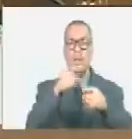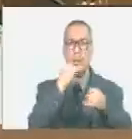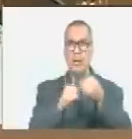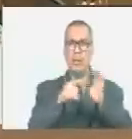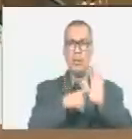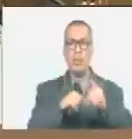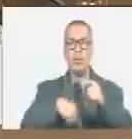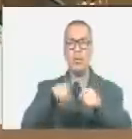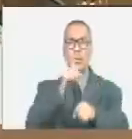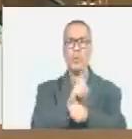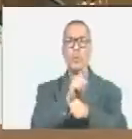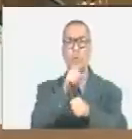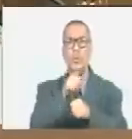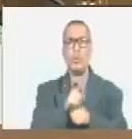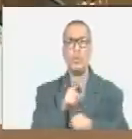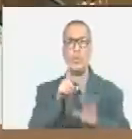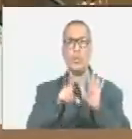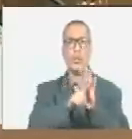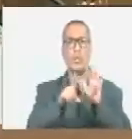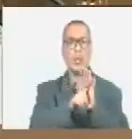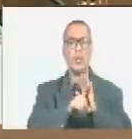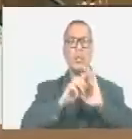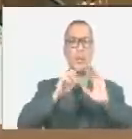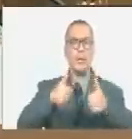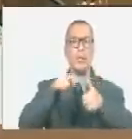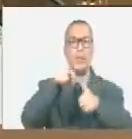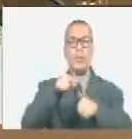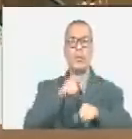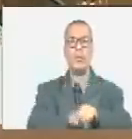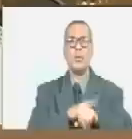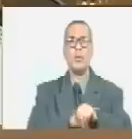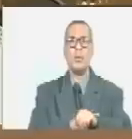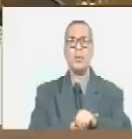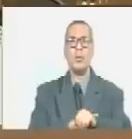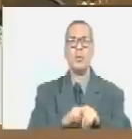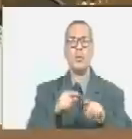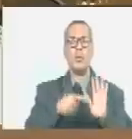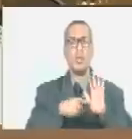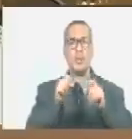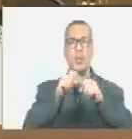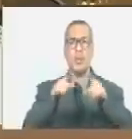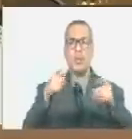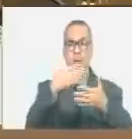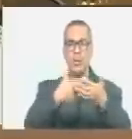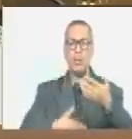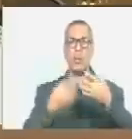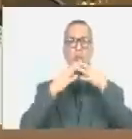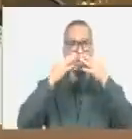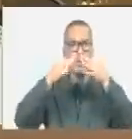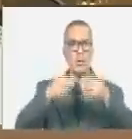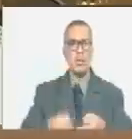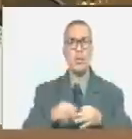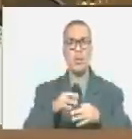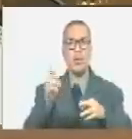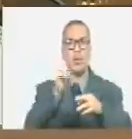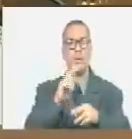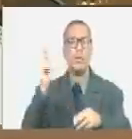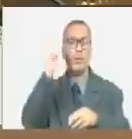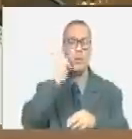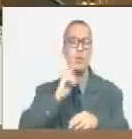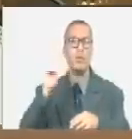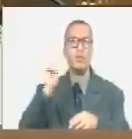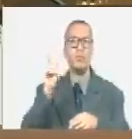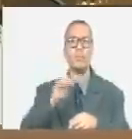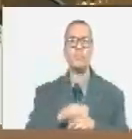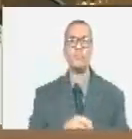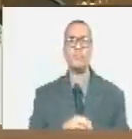final única. Esta ley entrará en vigencia a partir de su publicación en la Gaceta Oficial de la República Bolivariana